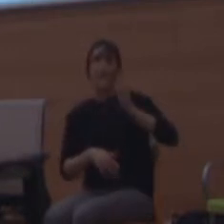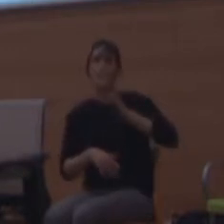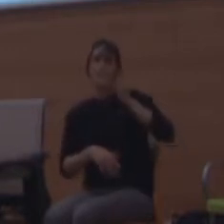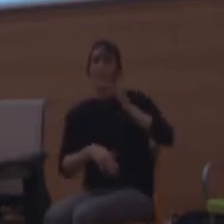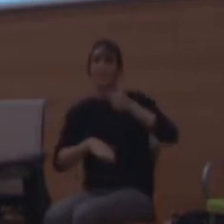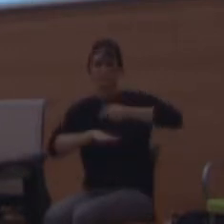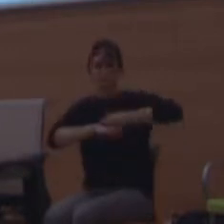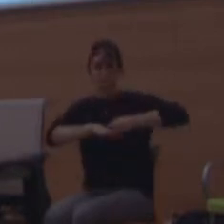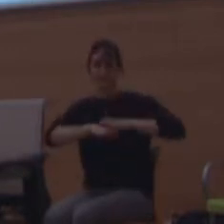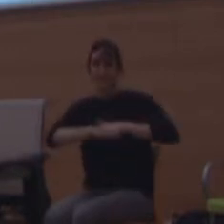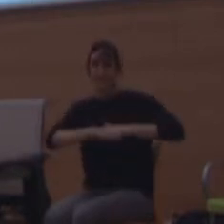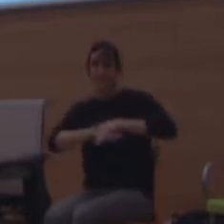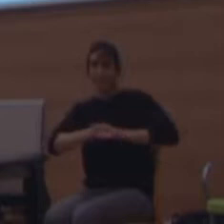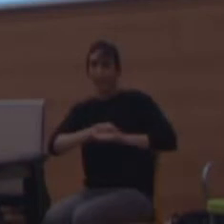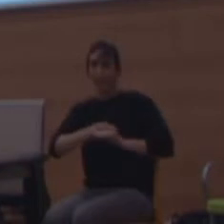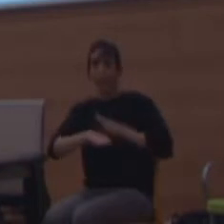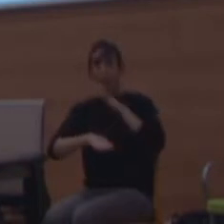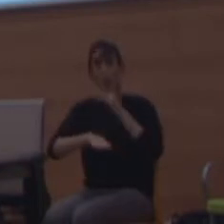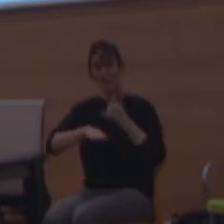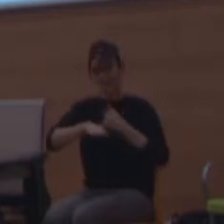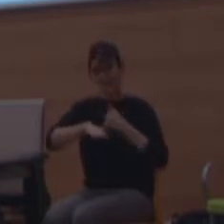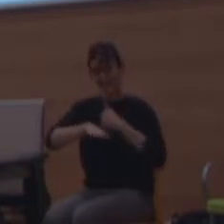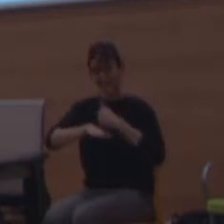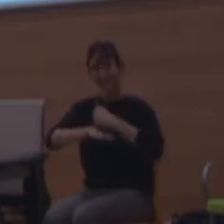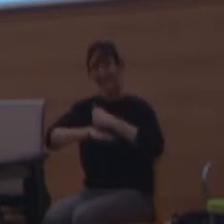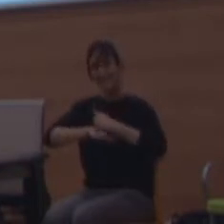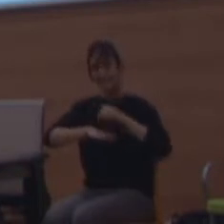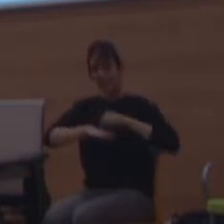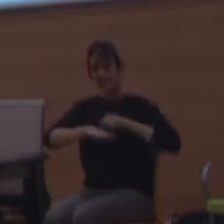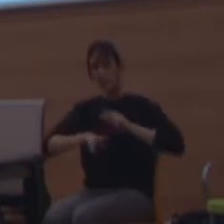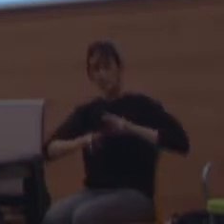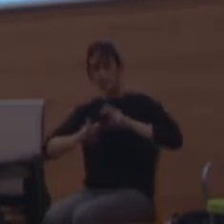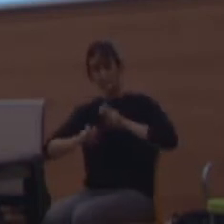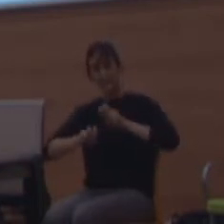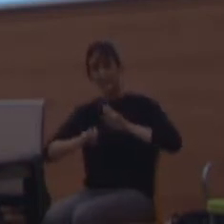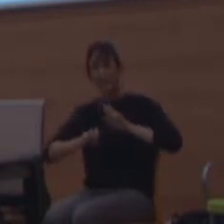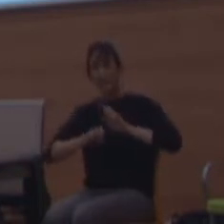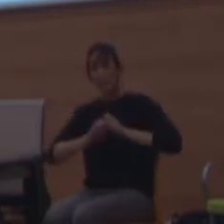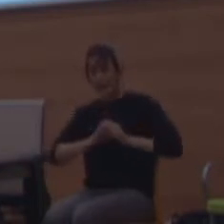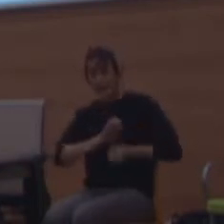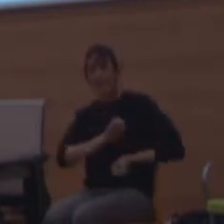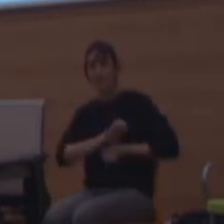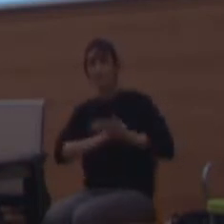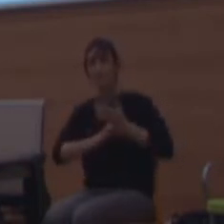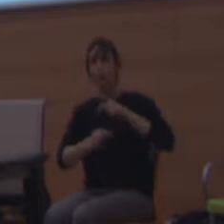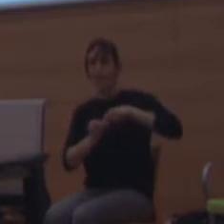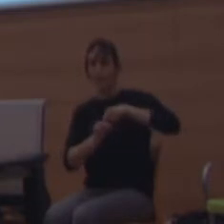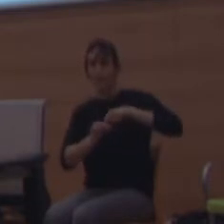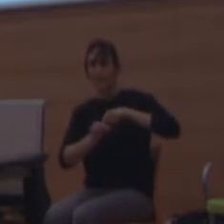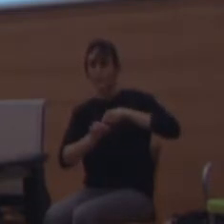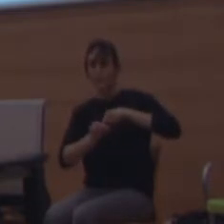porque esas fisuras y esas grietas van a ser el principio de desarrollo de la úlcera en pie